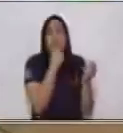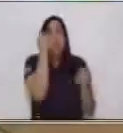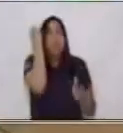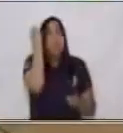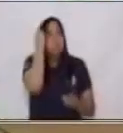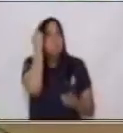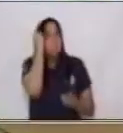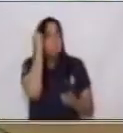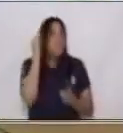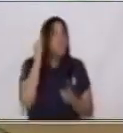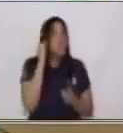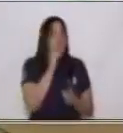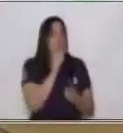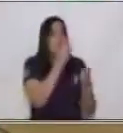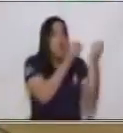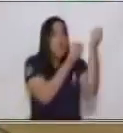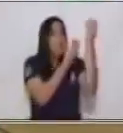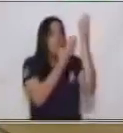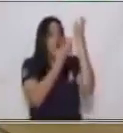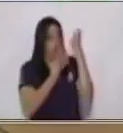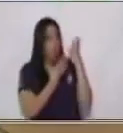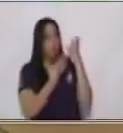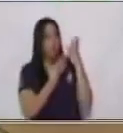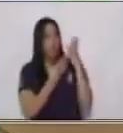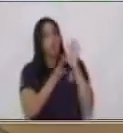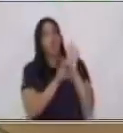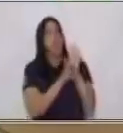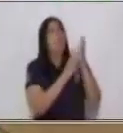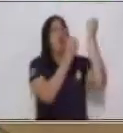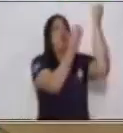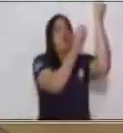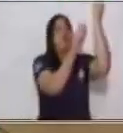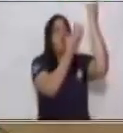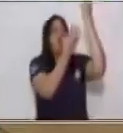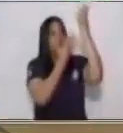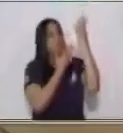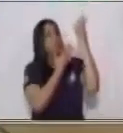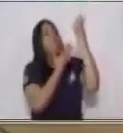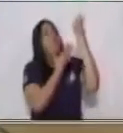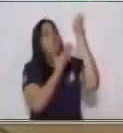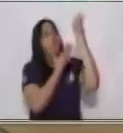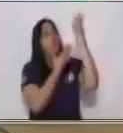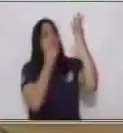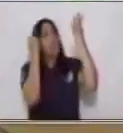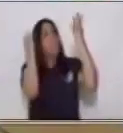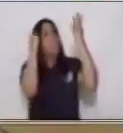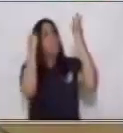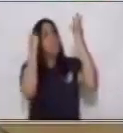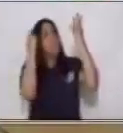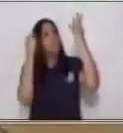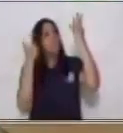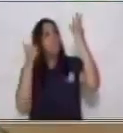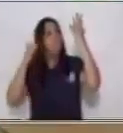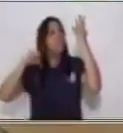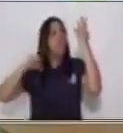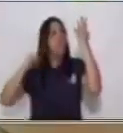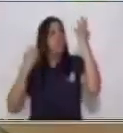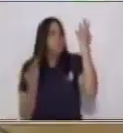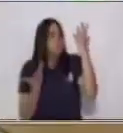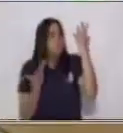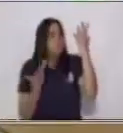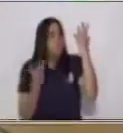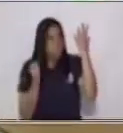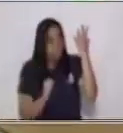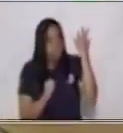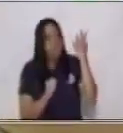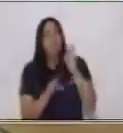o está redactando ese texto percibe la realidad. En este sentido, fiel se refiere a que lo que vamos a